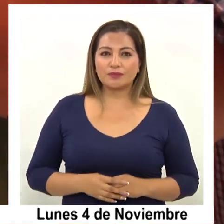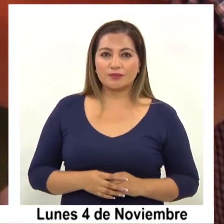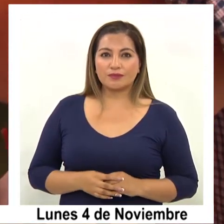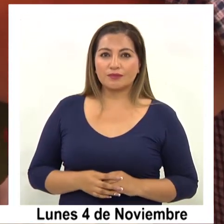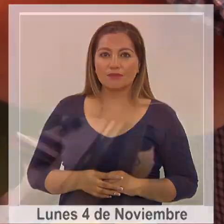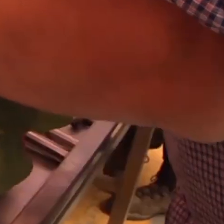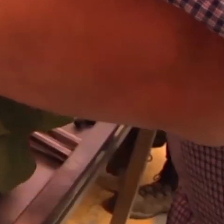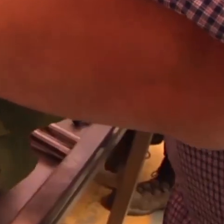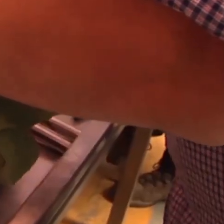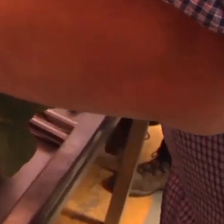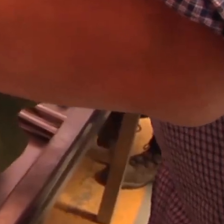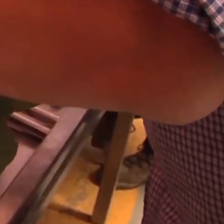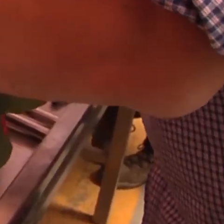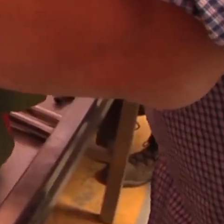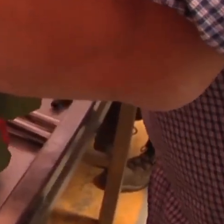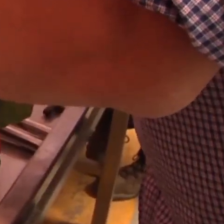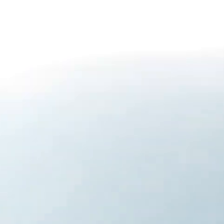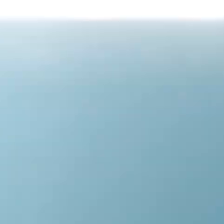¡Gracias!